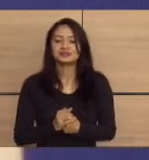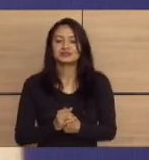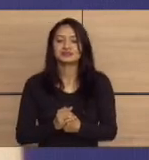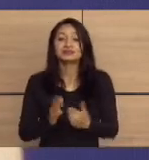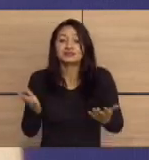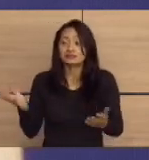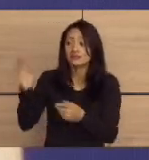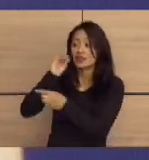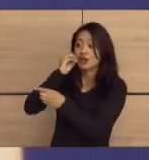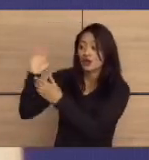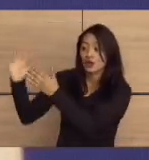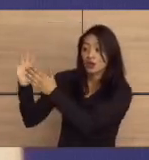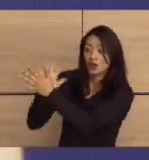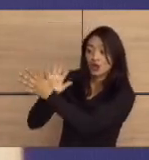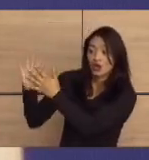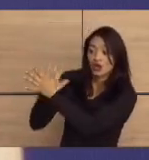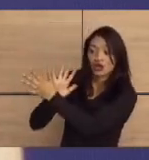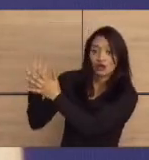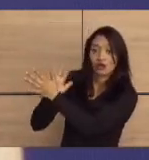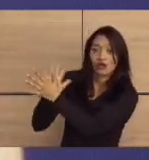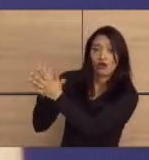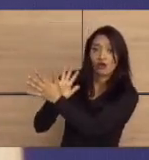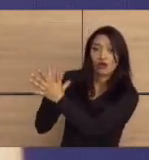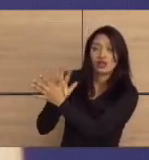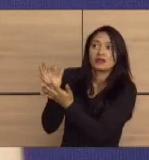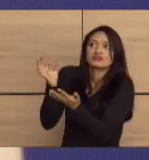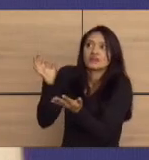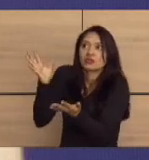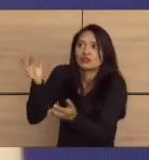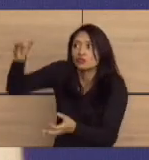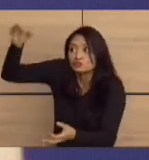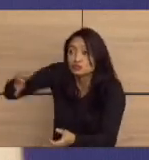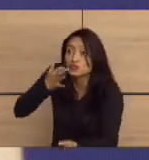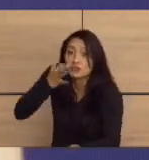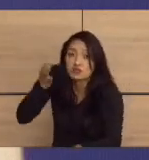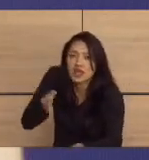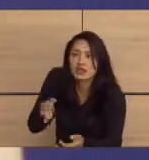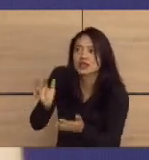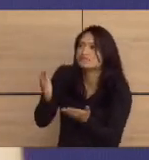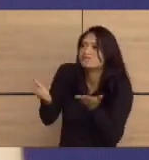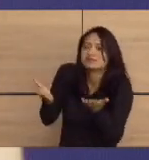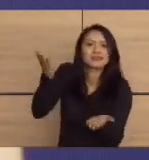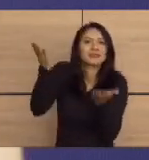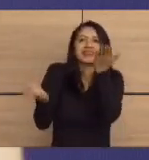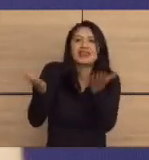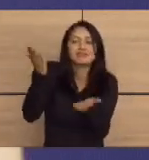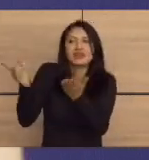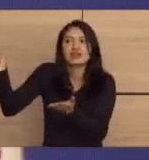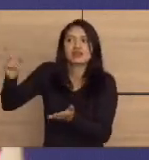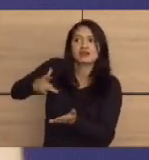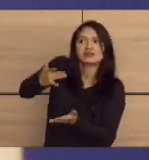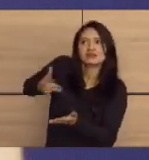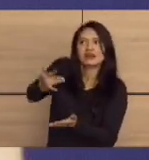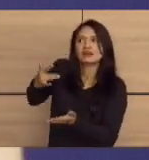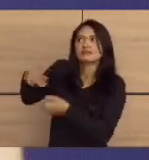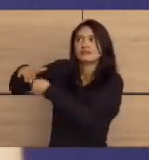visión del abuelo puede estar absolutamente cargada de racismo, puede estar absolutamente cargada de clasismo,